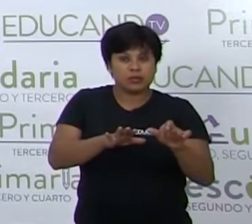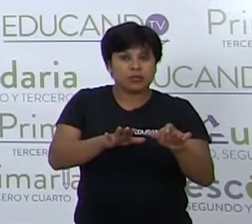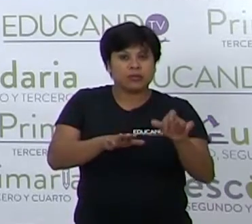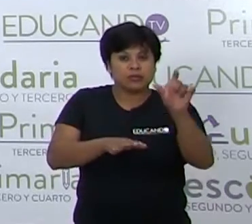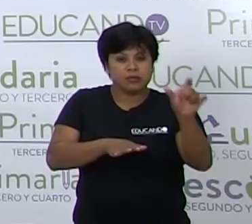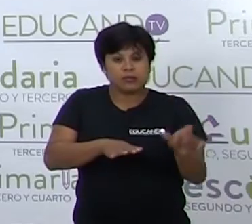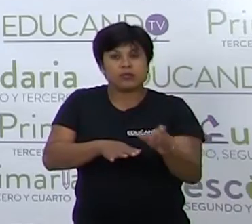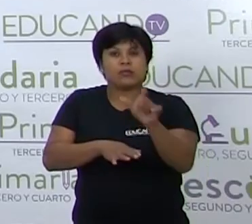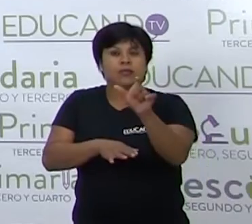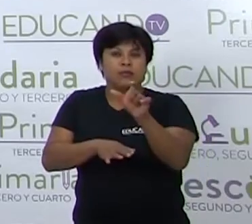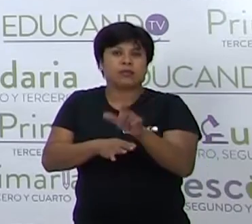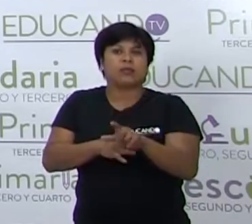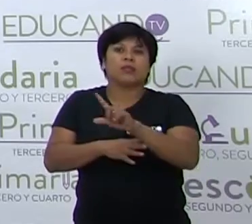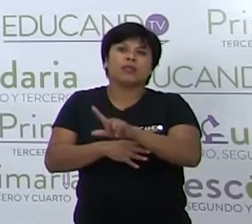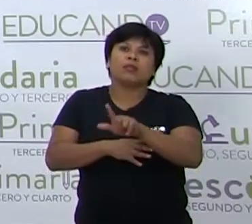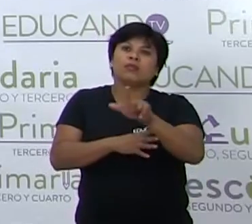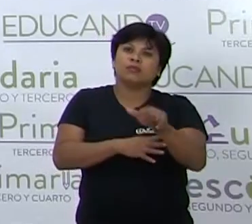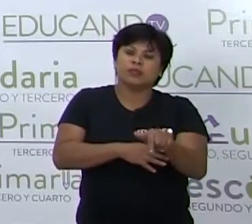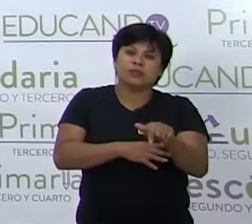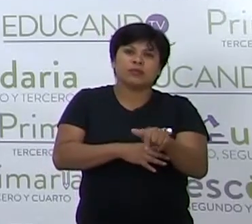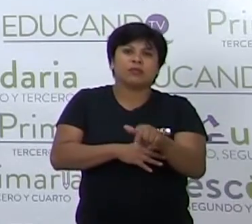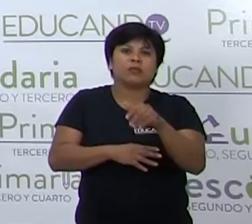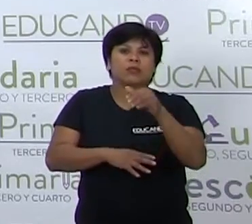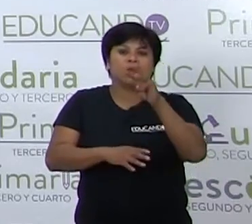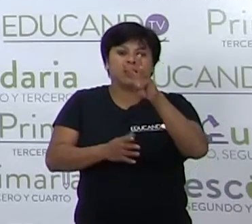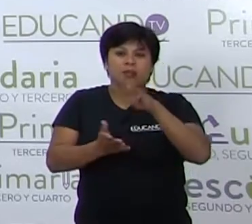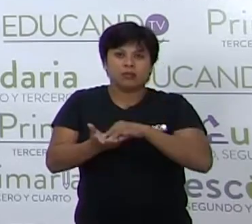2,700 y luego